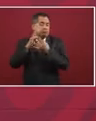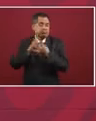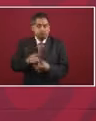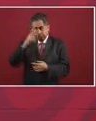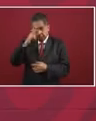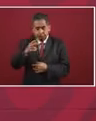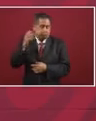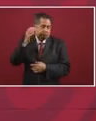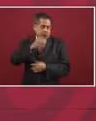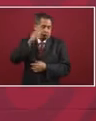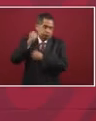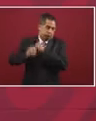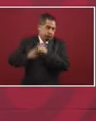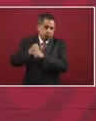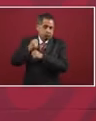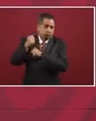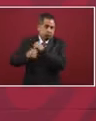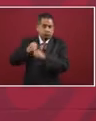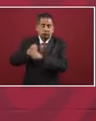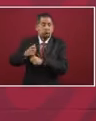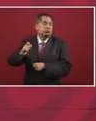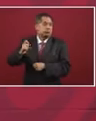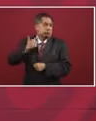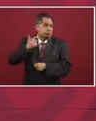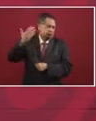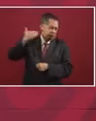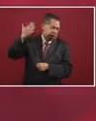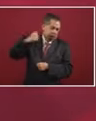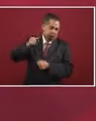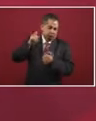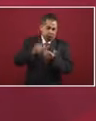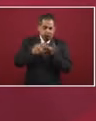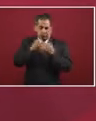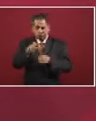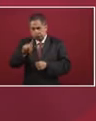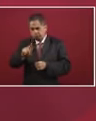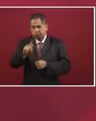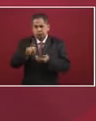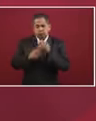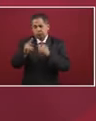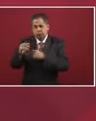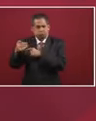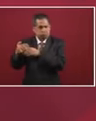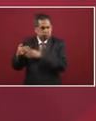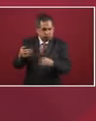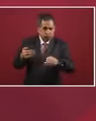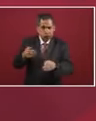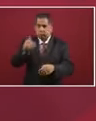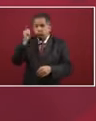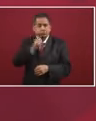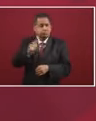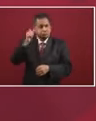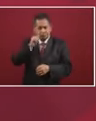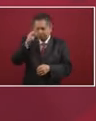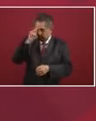fue en todos los golpes militares durante los 70s y los 80, siempre ha sido en favor del asilo. ¿Por